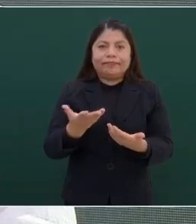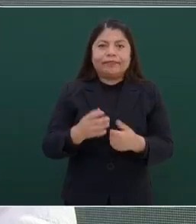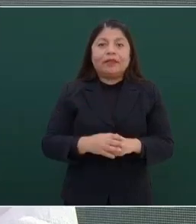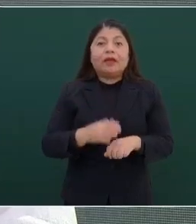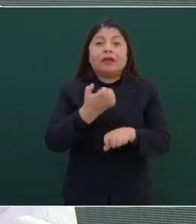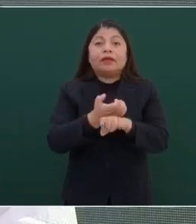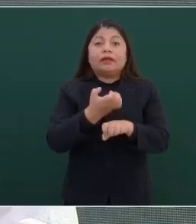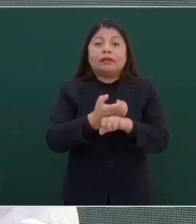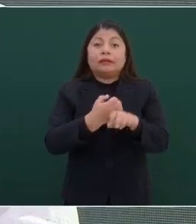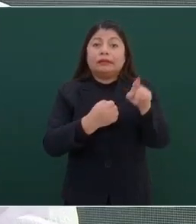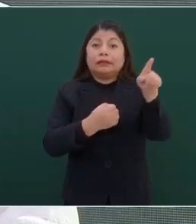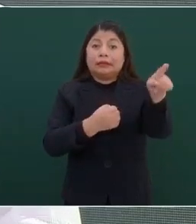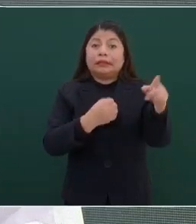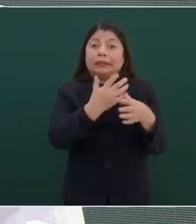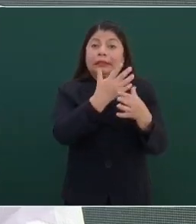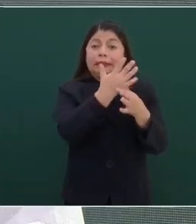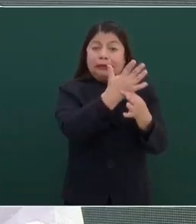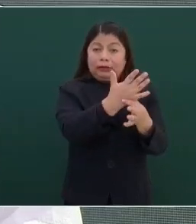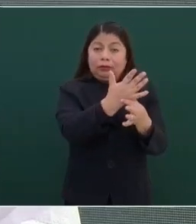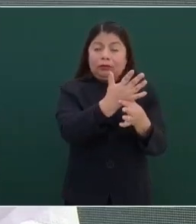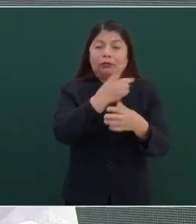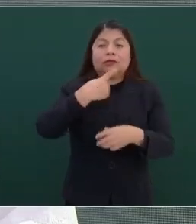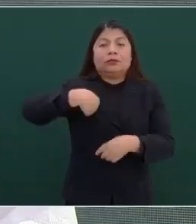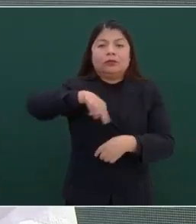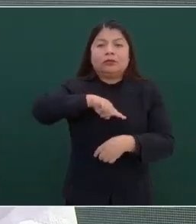usó la palabra, el término responsabilidad.